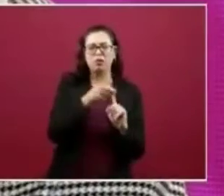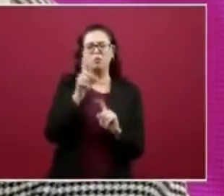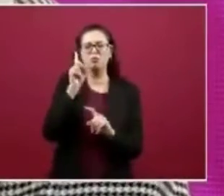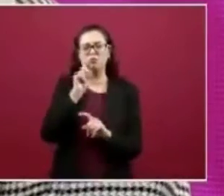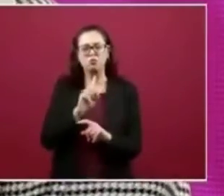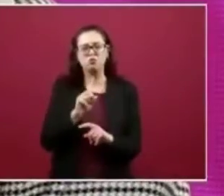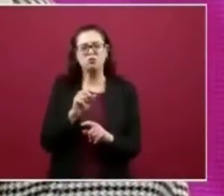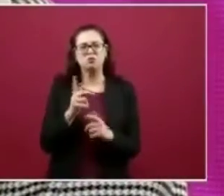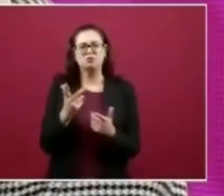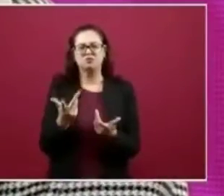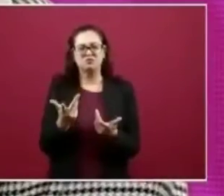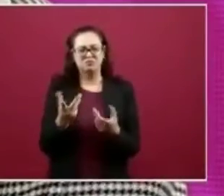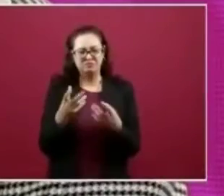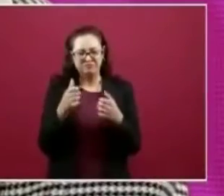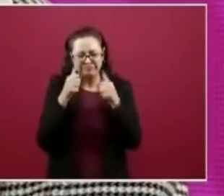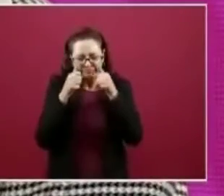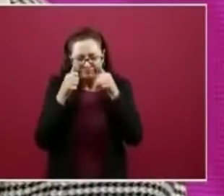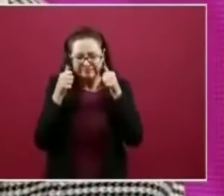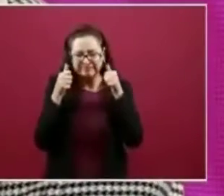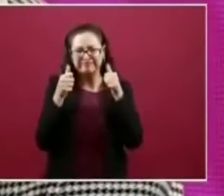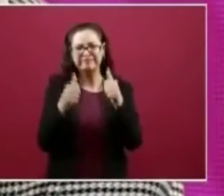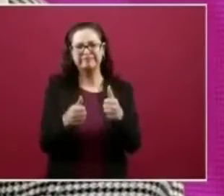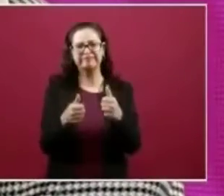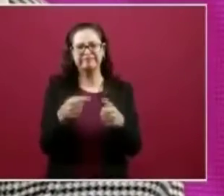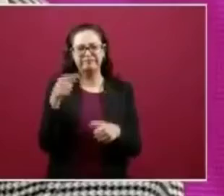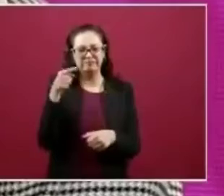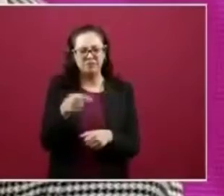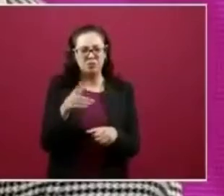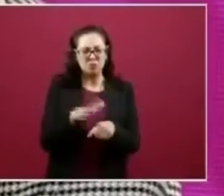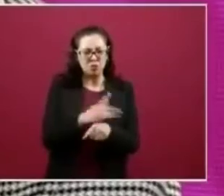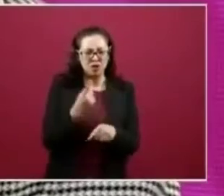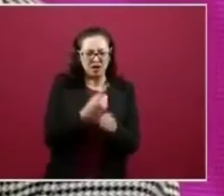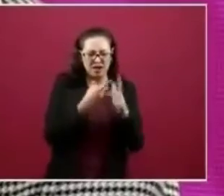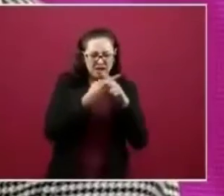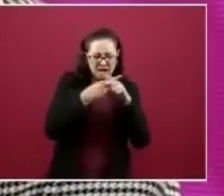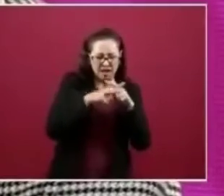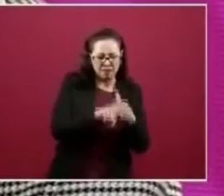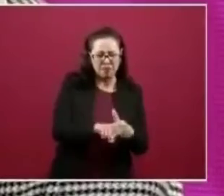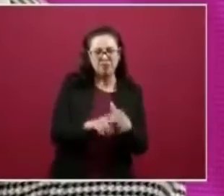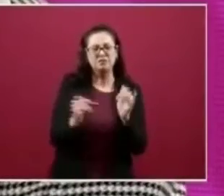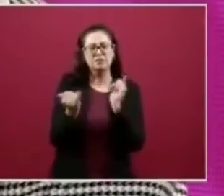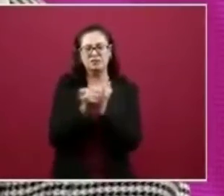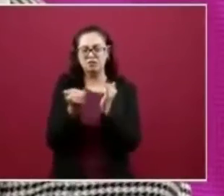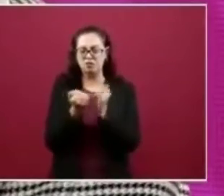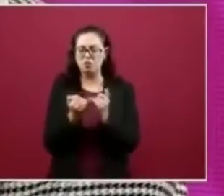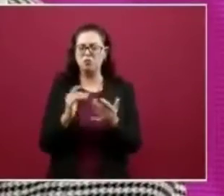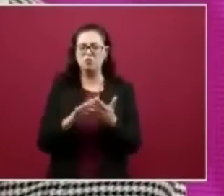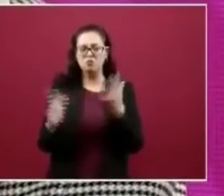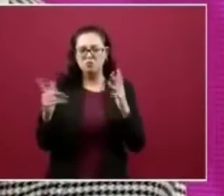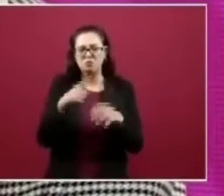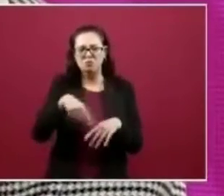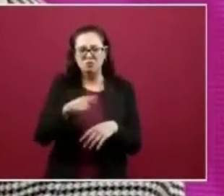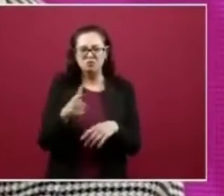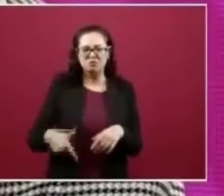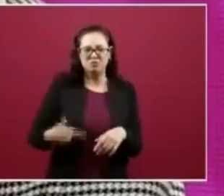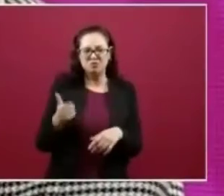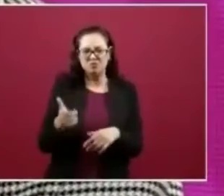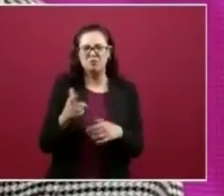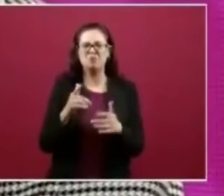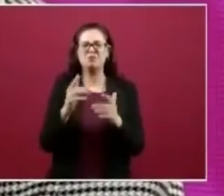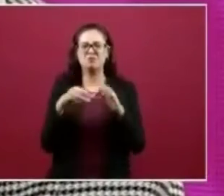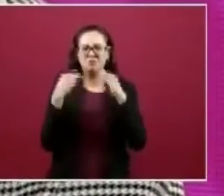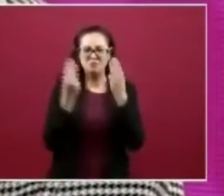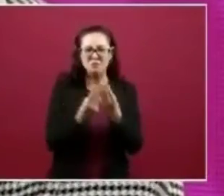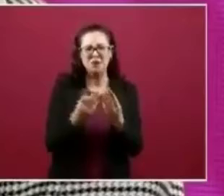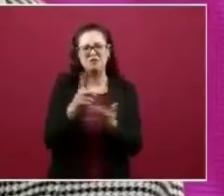mujeres, abordando las causas fundamentales de esa violencia, incluida la violencia armada, la delincuencia organizada, el tráfico